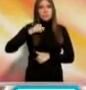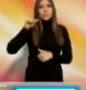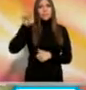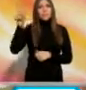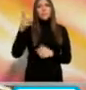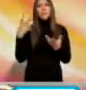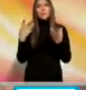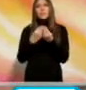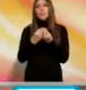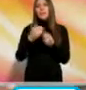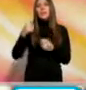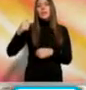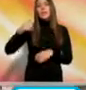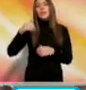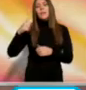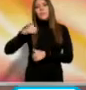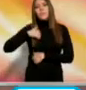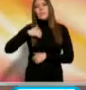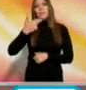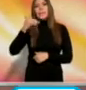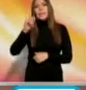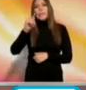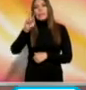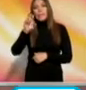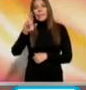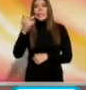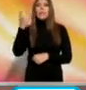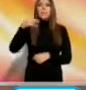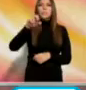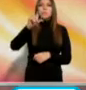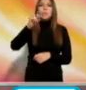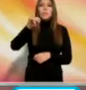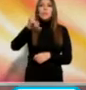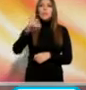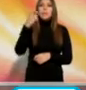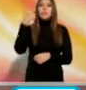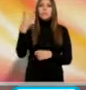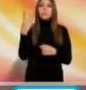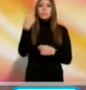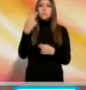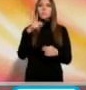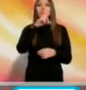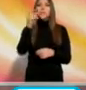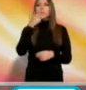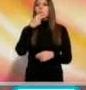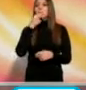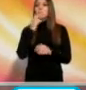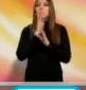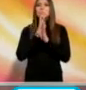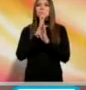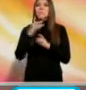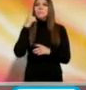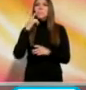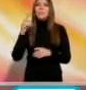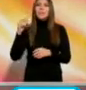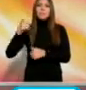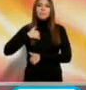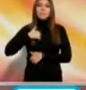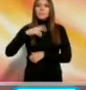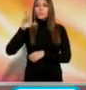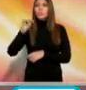junto con el ejército alemán de Hitler. Entonces él abandonó las filas del ejército. Dijo, no. Y se fue con